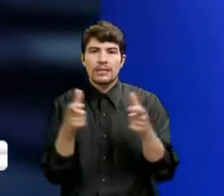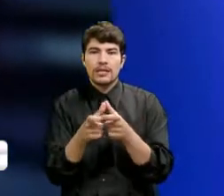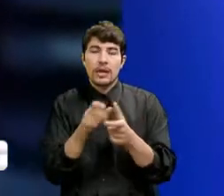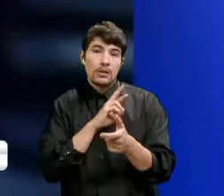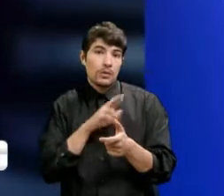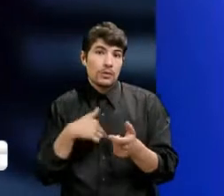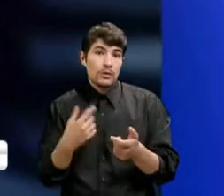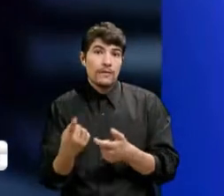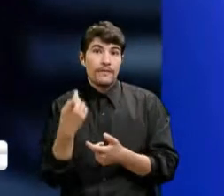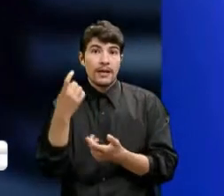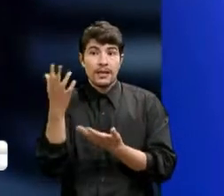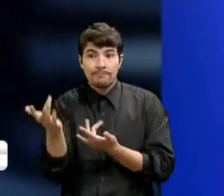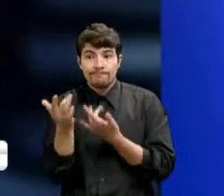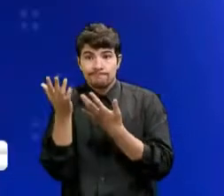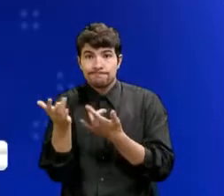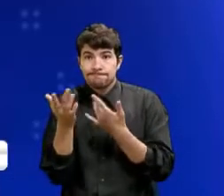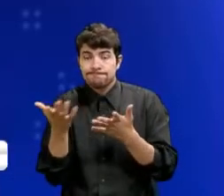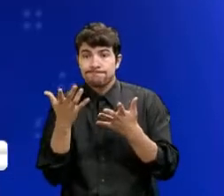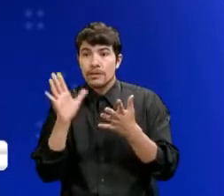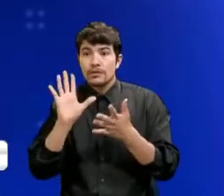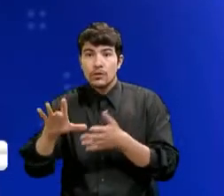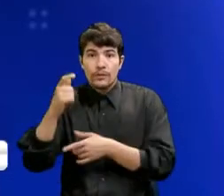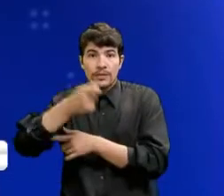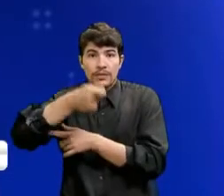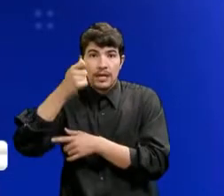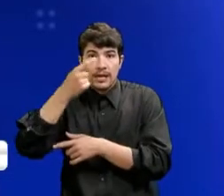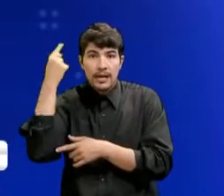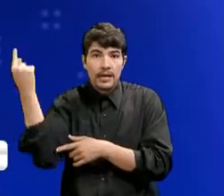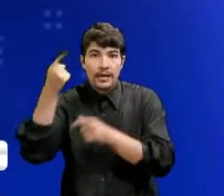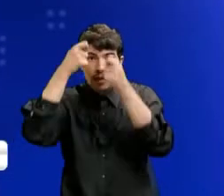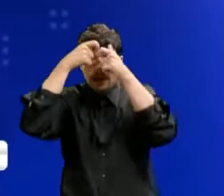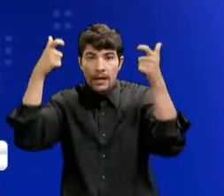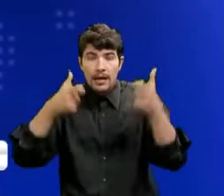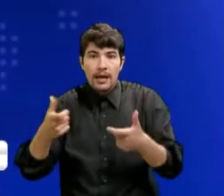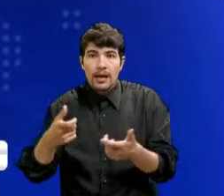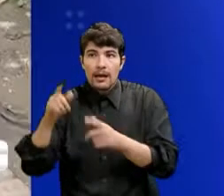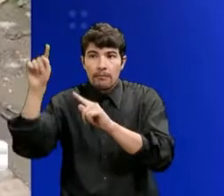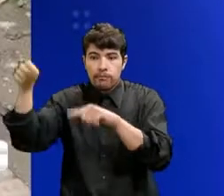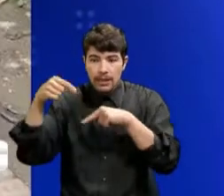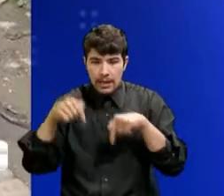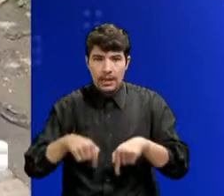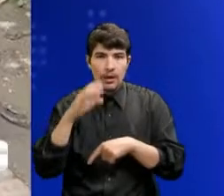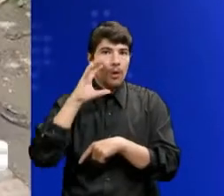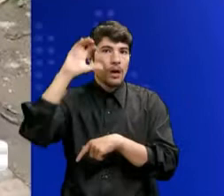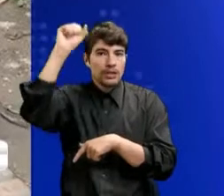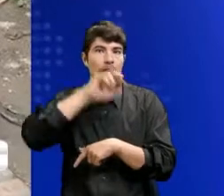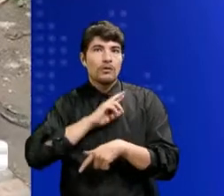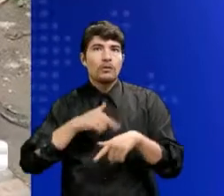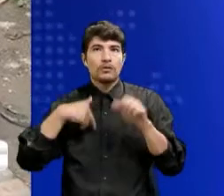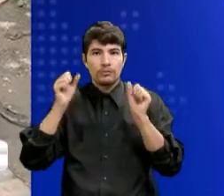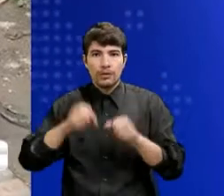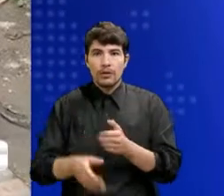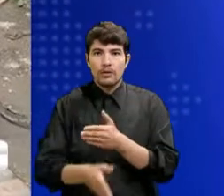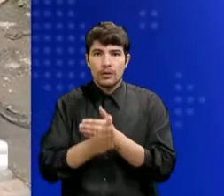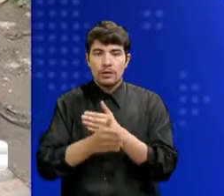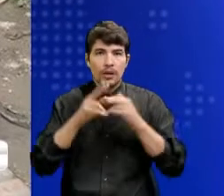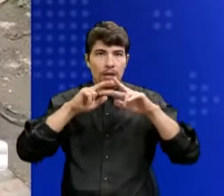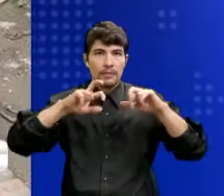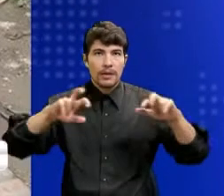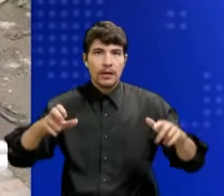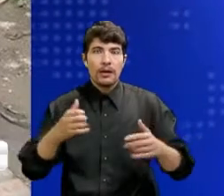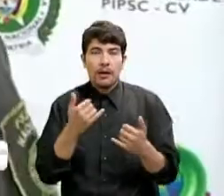pendiente que pues a través de la fiscal general de la nación se han trasladar las licencias a que el municipio calle para continuar con la investigación por el momento